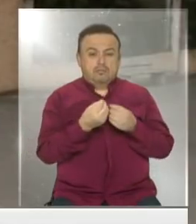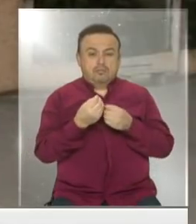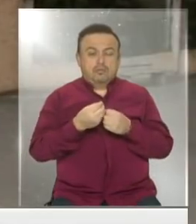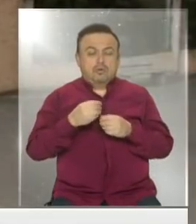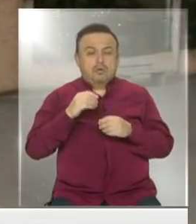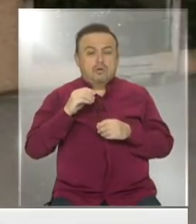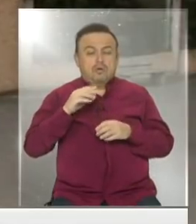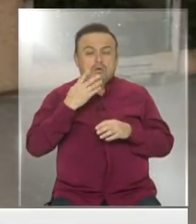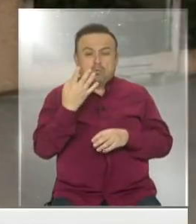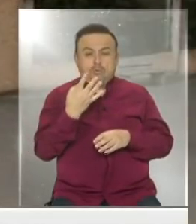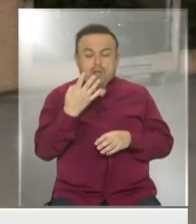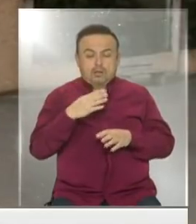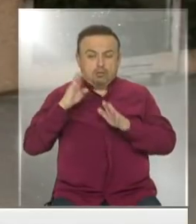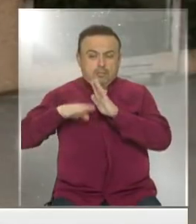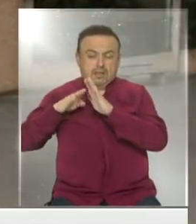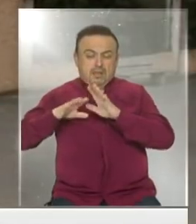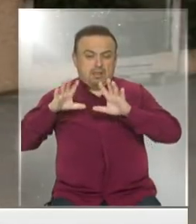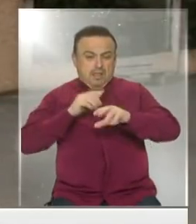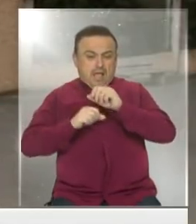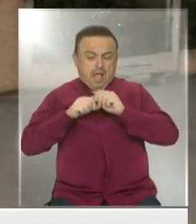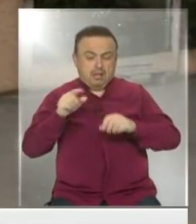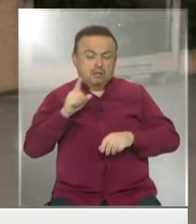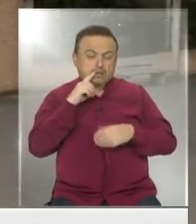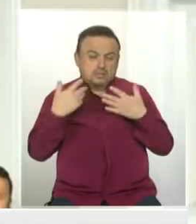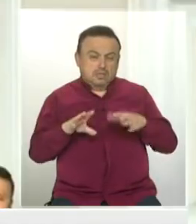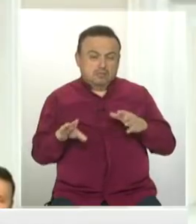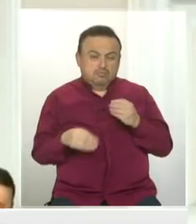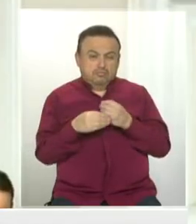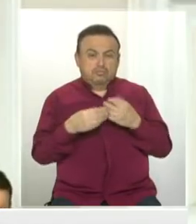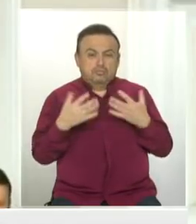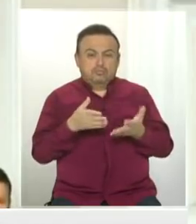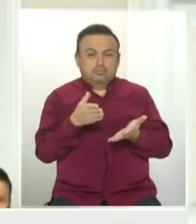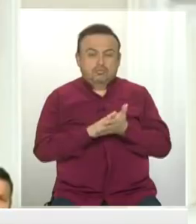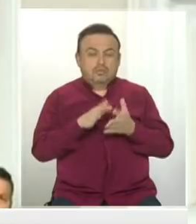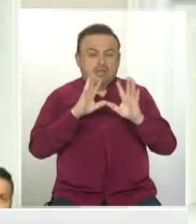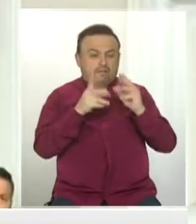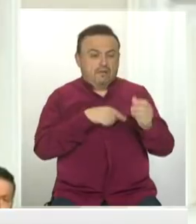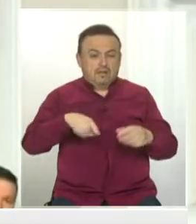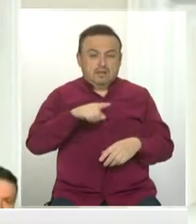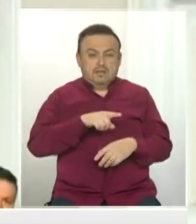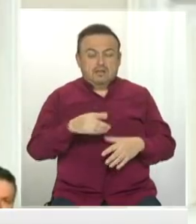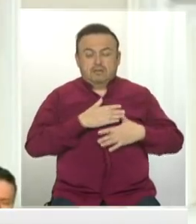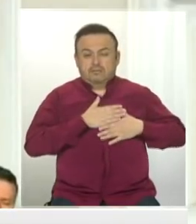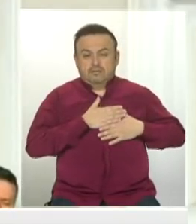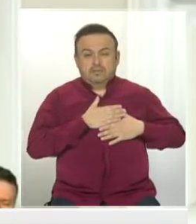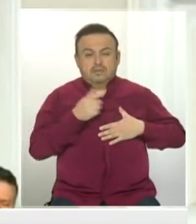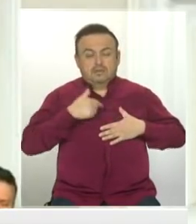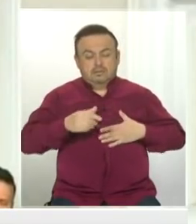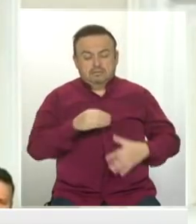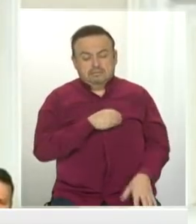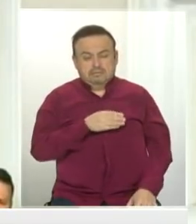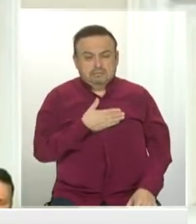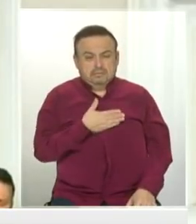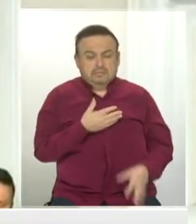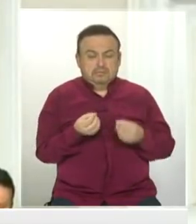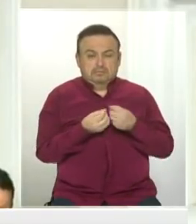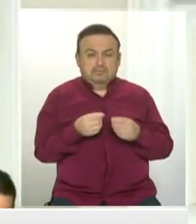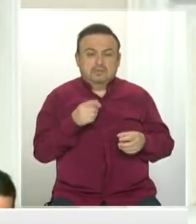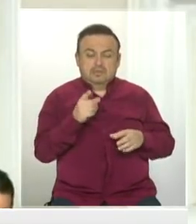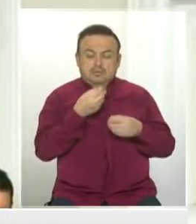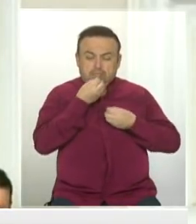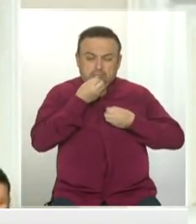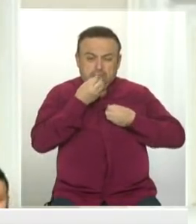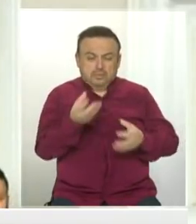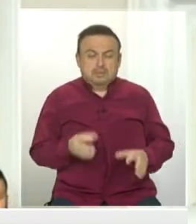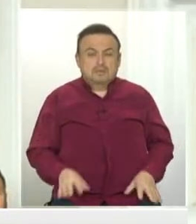10 años entre ellos. De esta manera, Colombia suma más de 9.400 decesos. Esto ha generado mucho malestar, sobre